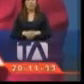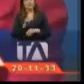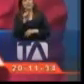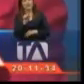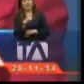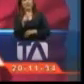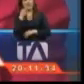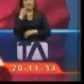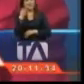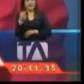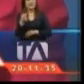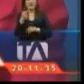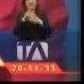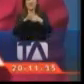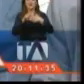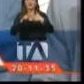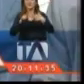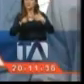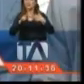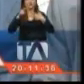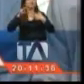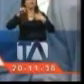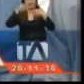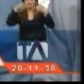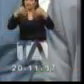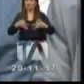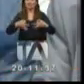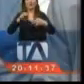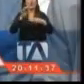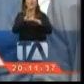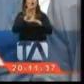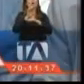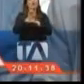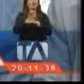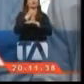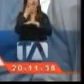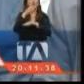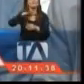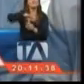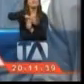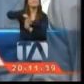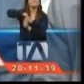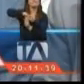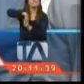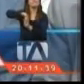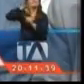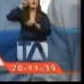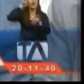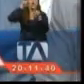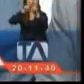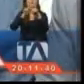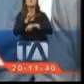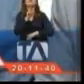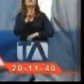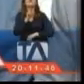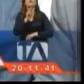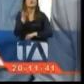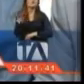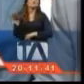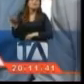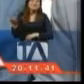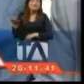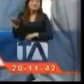sus funciones en tres aspectos. El Ecuador incumplió por medio de la canciller los pactos con Honduras. Y el